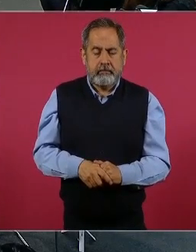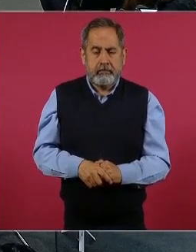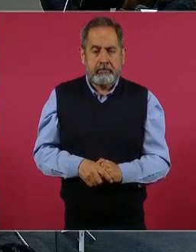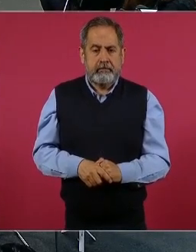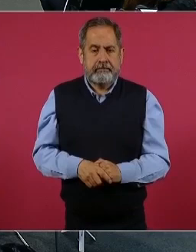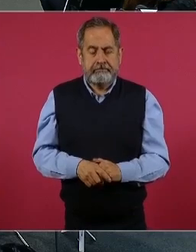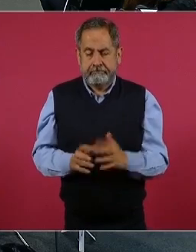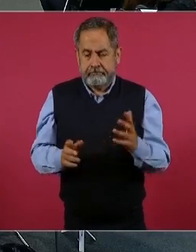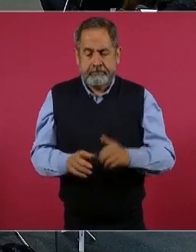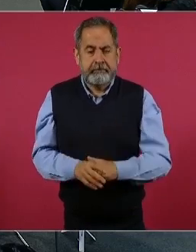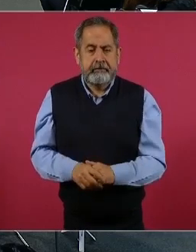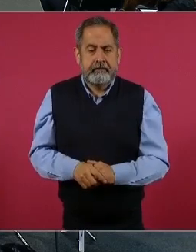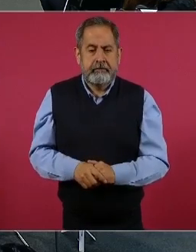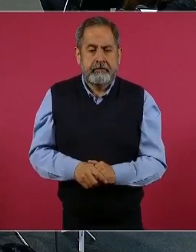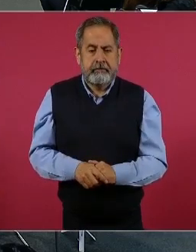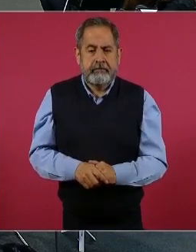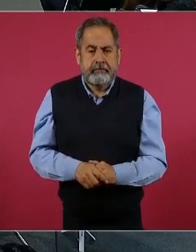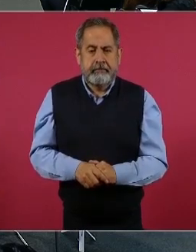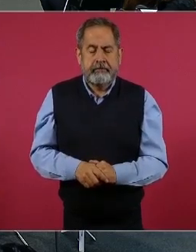pues